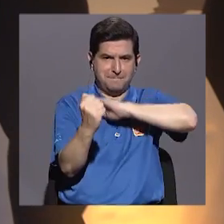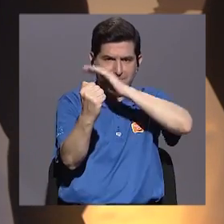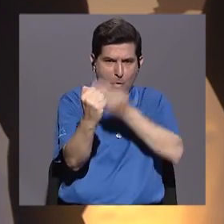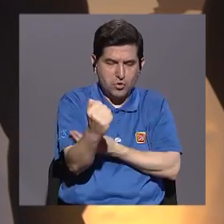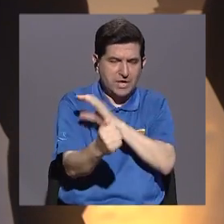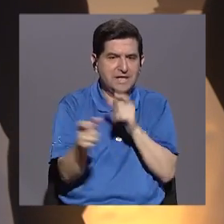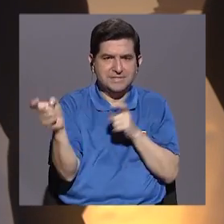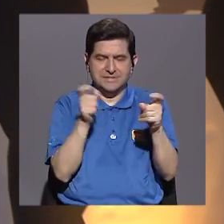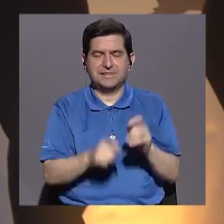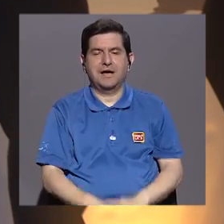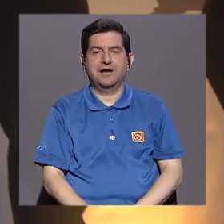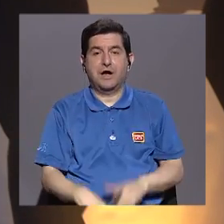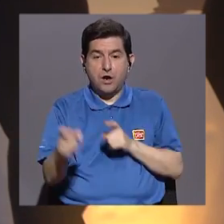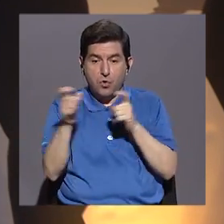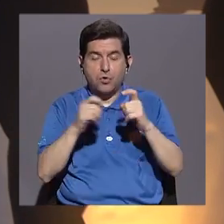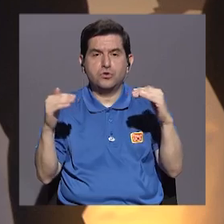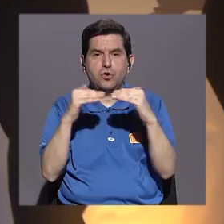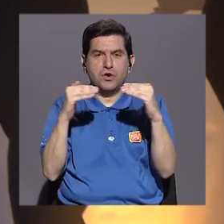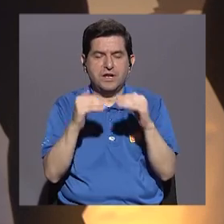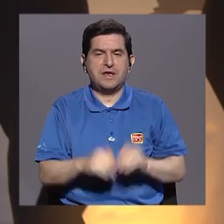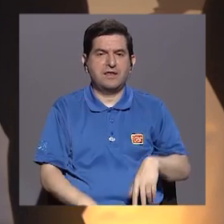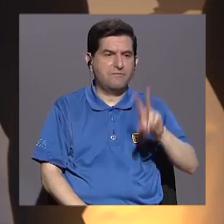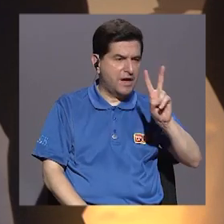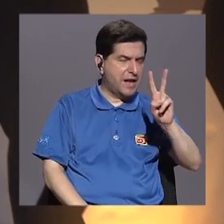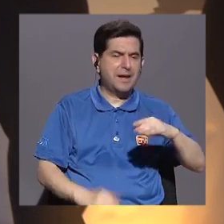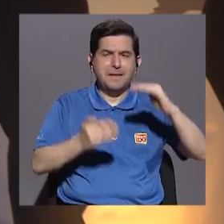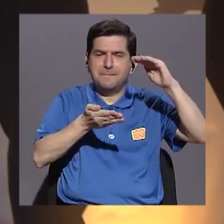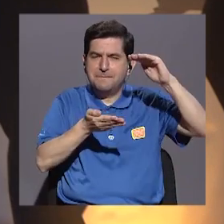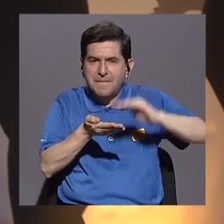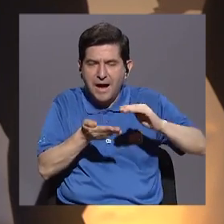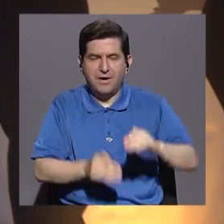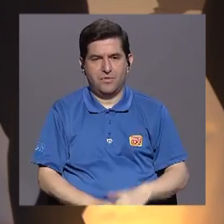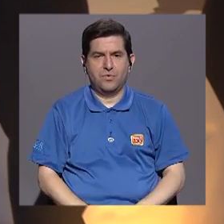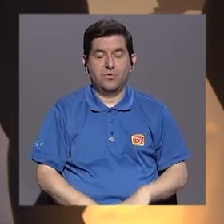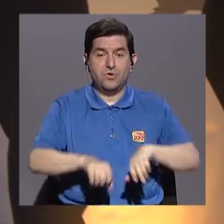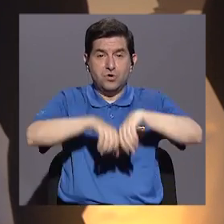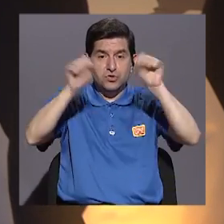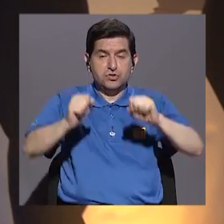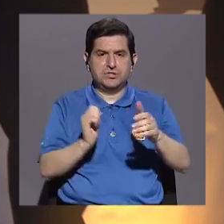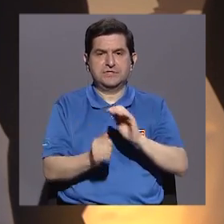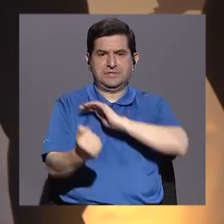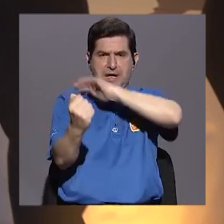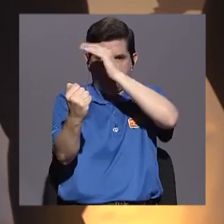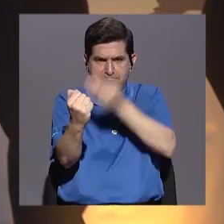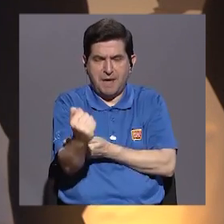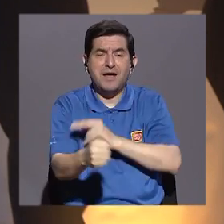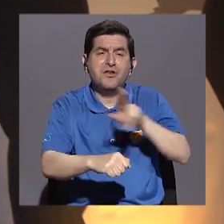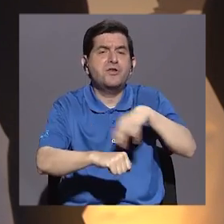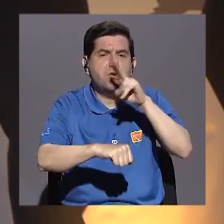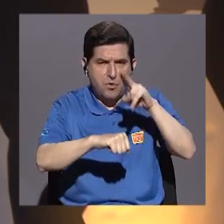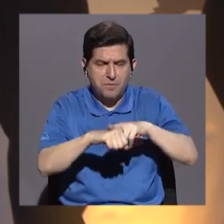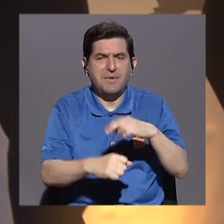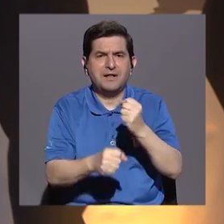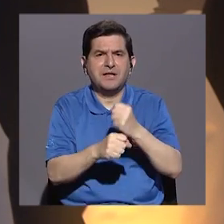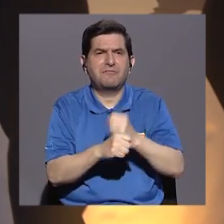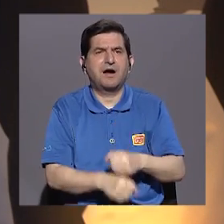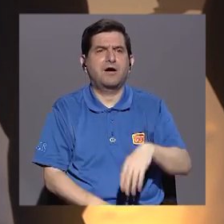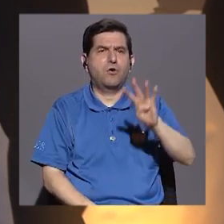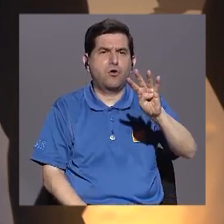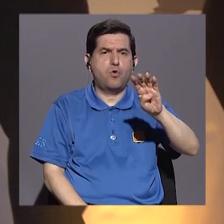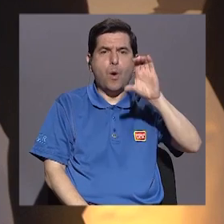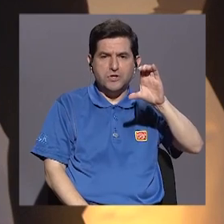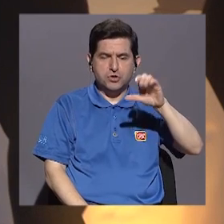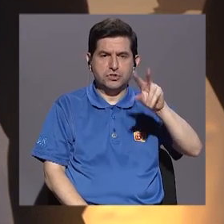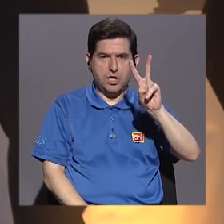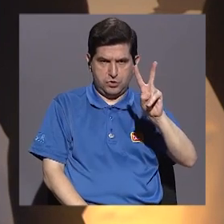de control el sistema de control trabaja en un nivel de voltaje muy bajo y el nivel del sistema potencia usualmente están trabajando